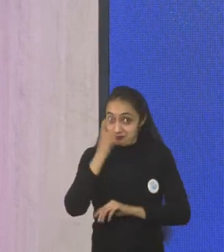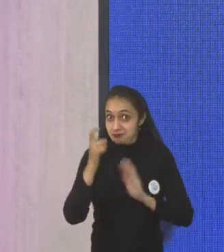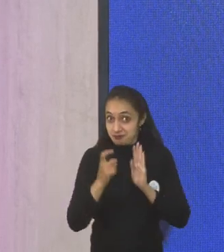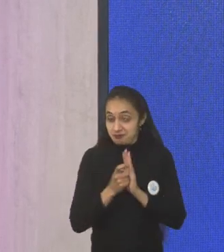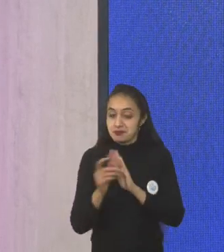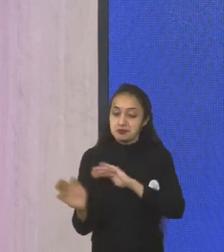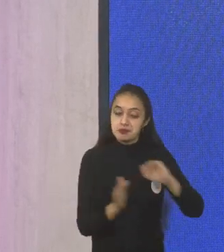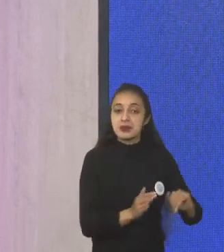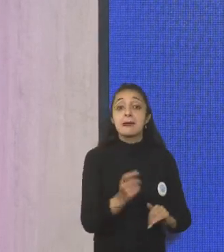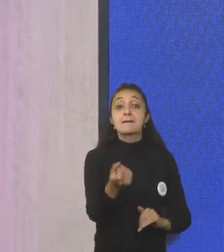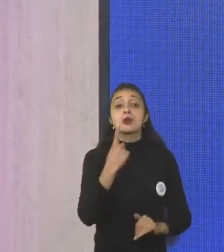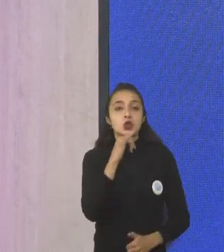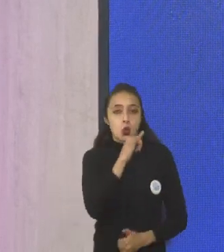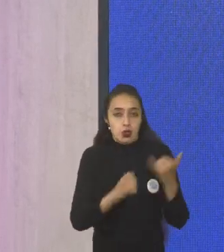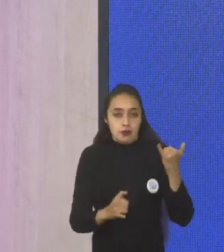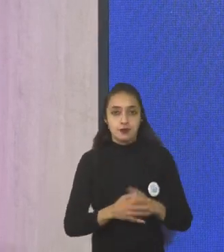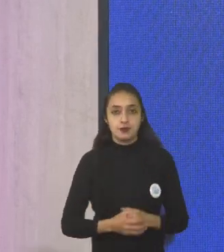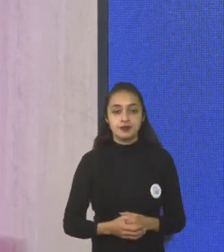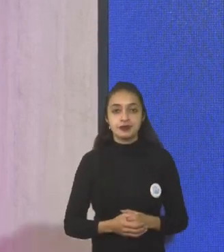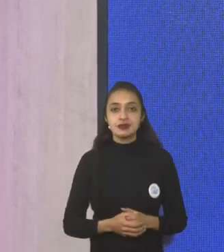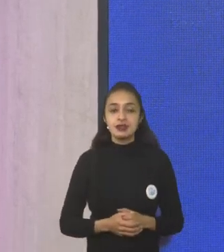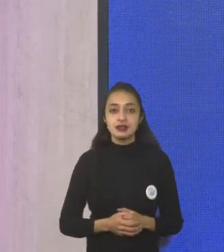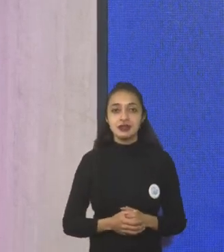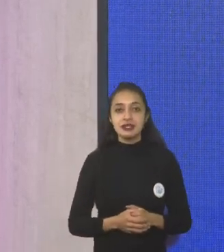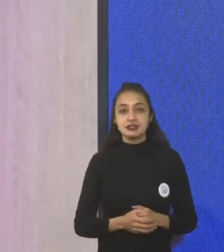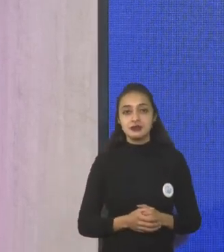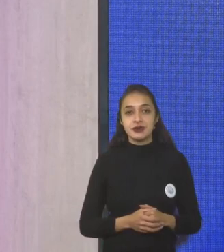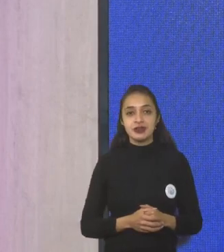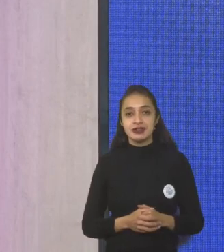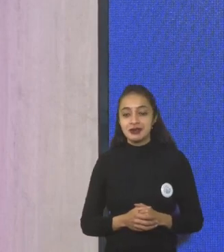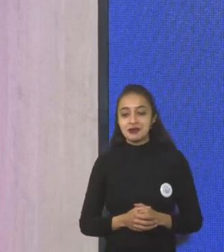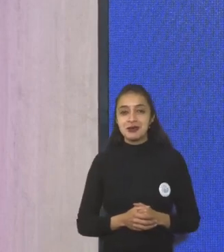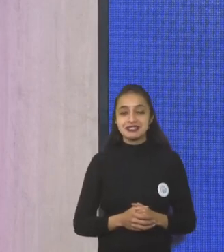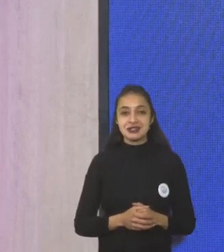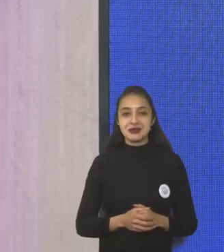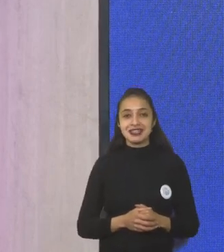que pueden hacer. Tú, míralo por favor.